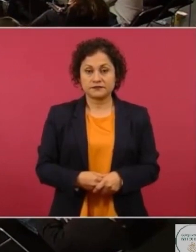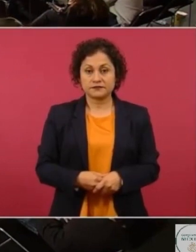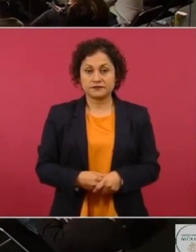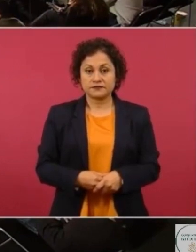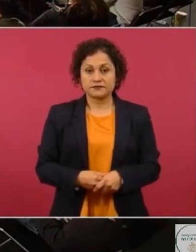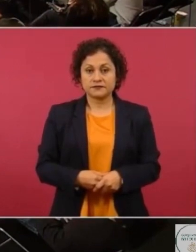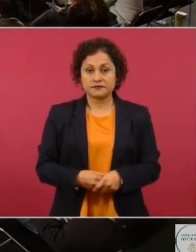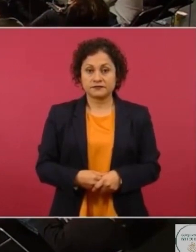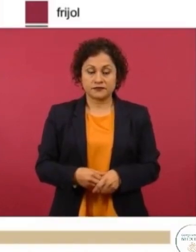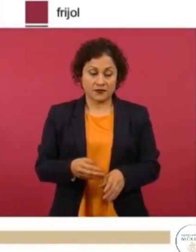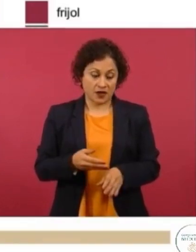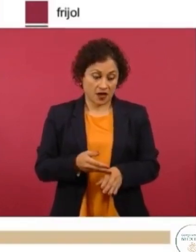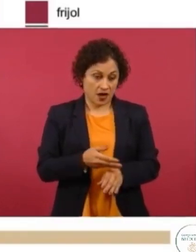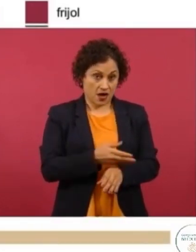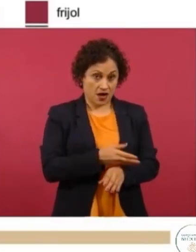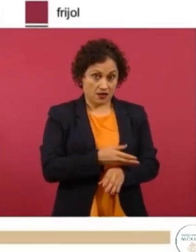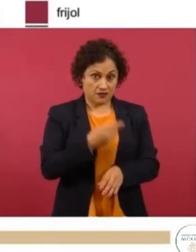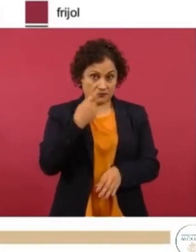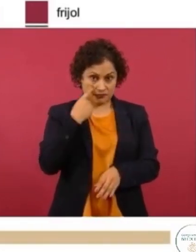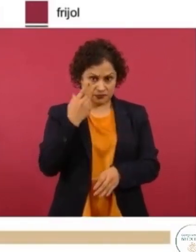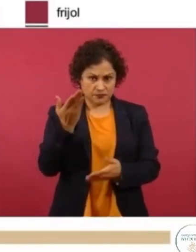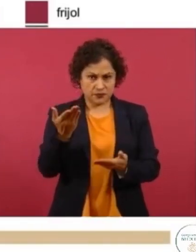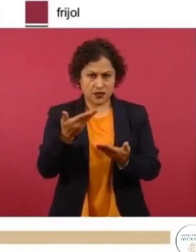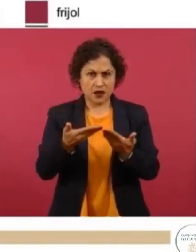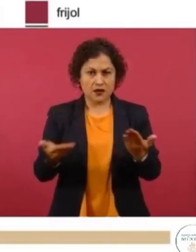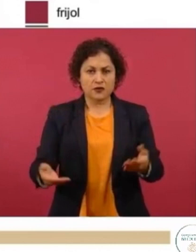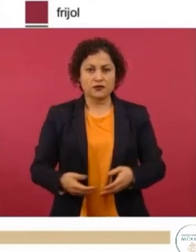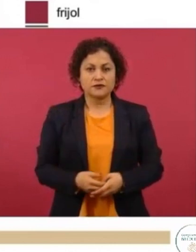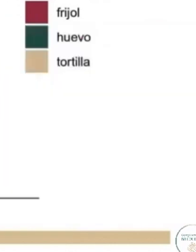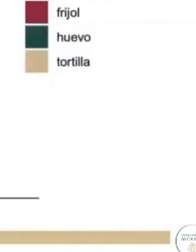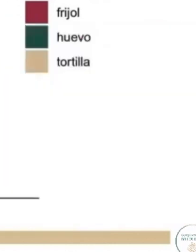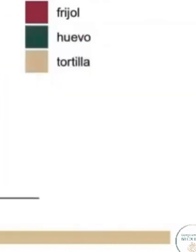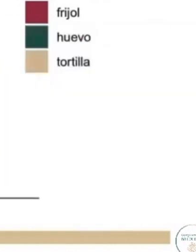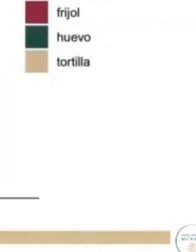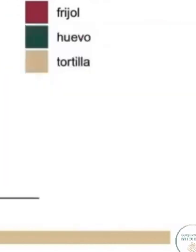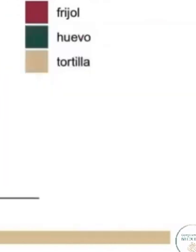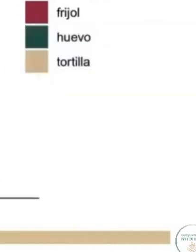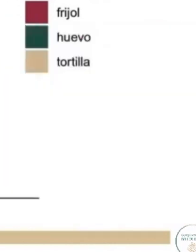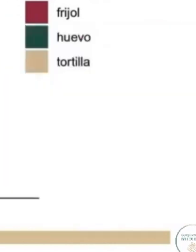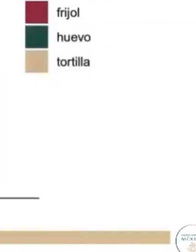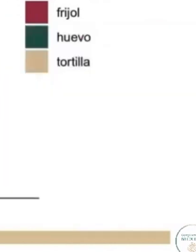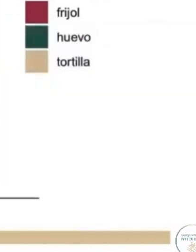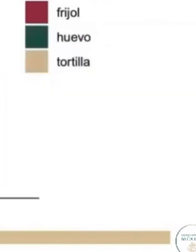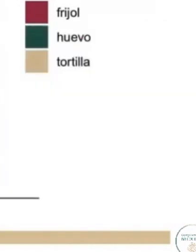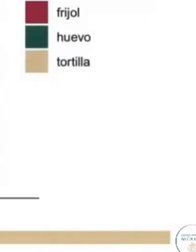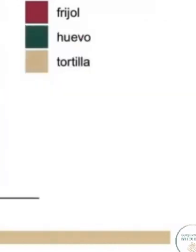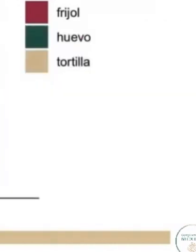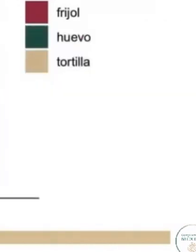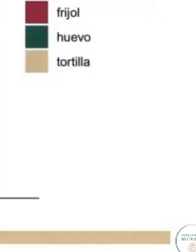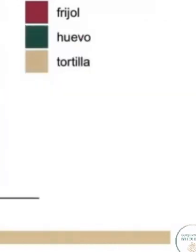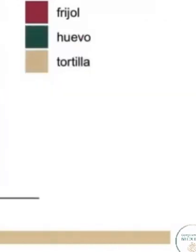Ahora el salario alcanza para más,